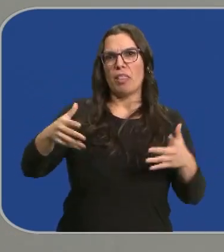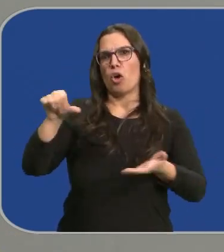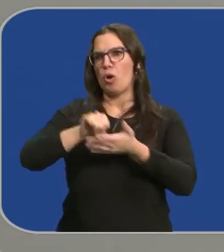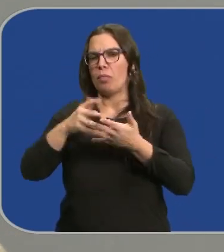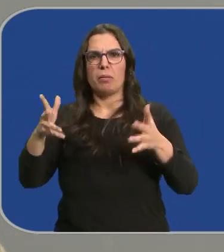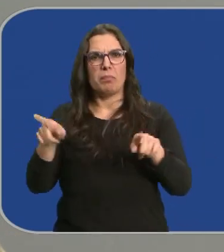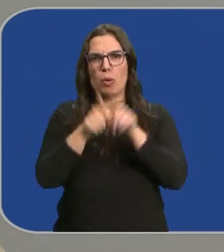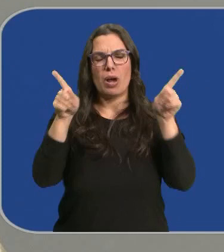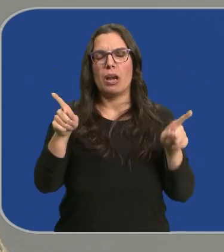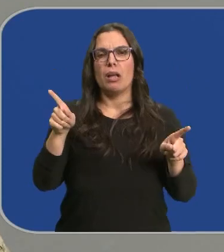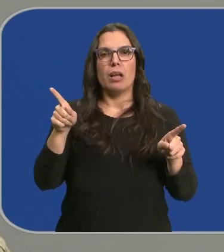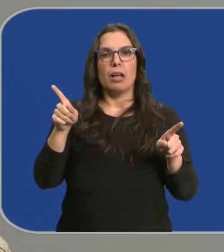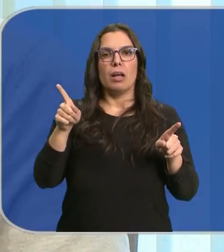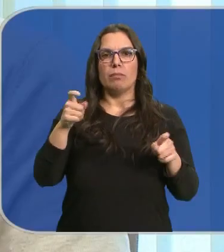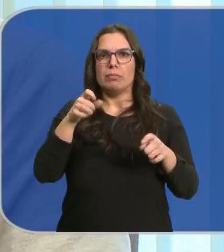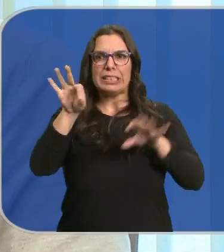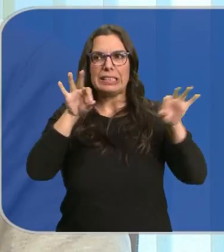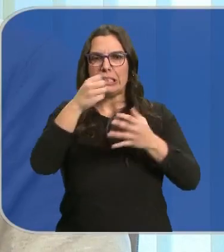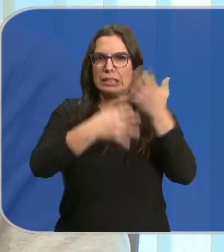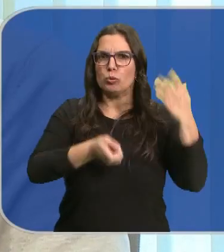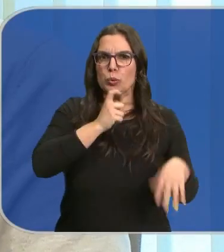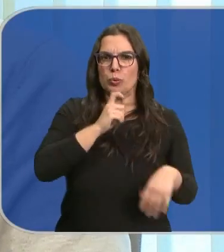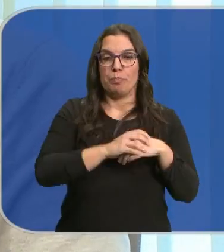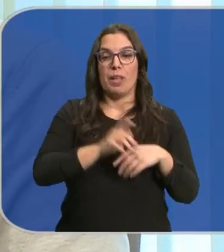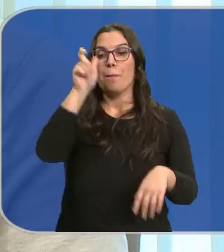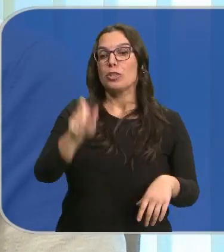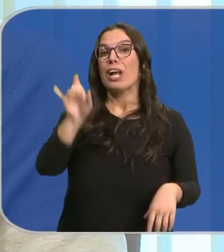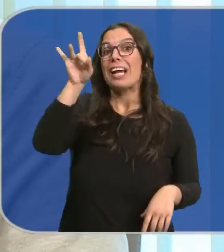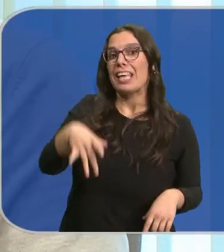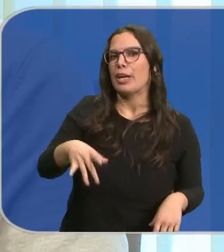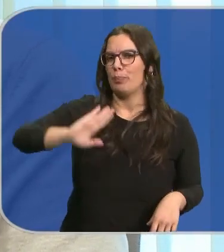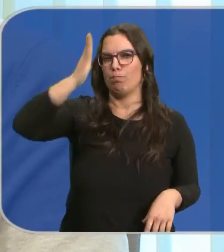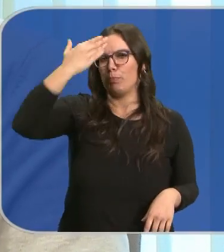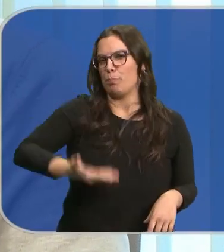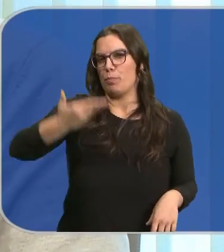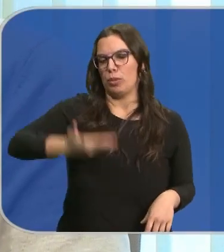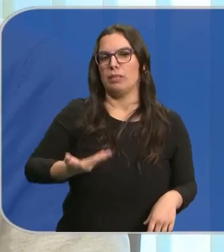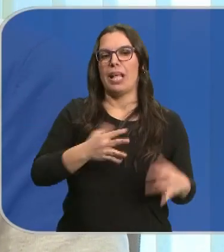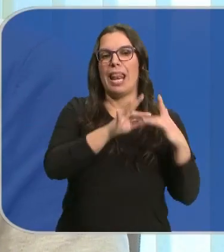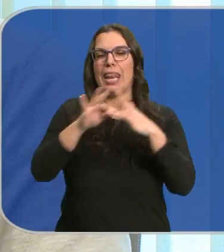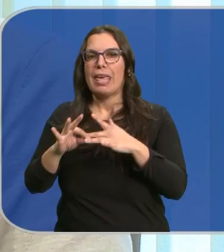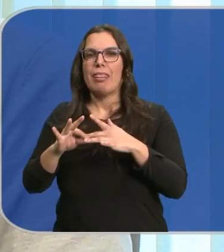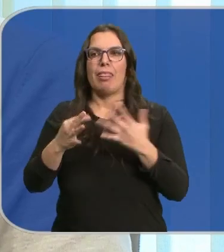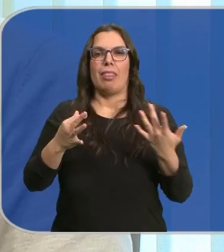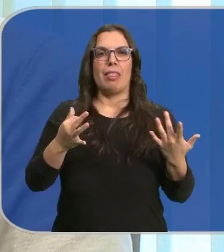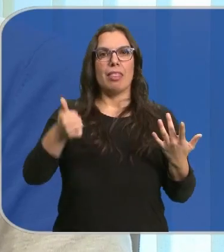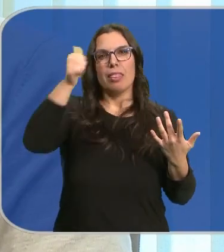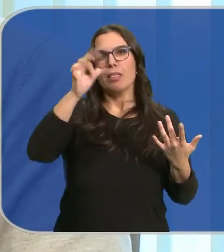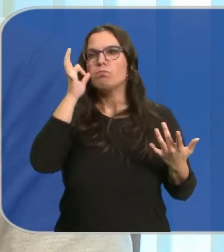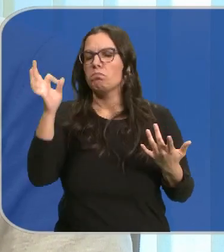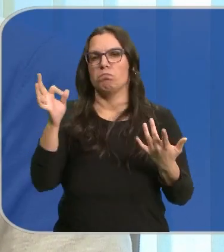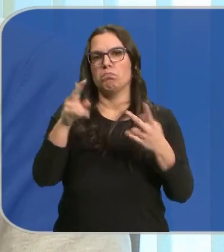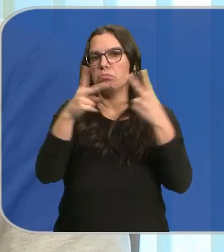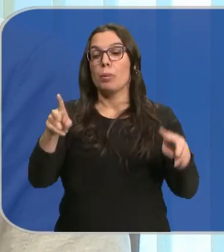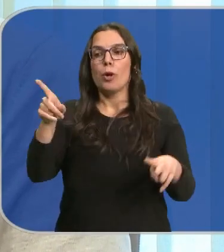valga la redundancia, de hacer listas. La persona va a ser capital, tener un líder o una lideresa o un candidato o candidata que